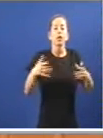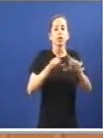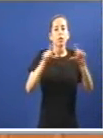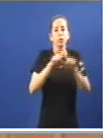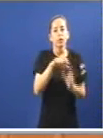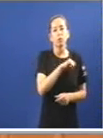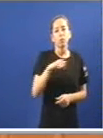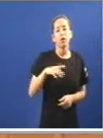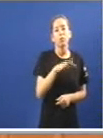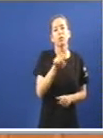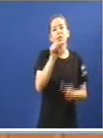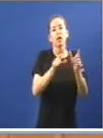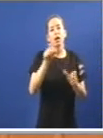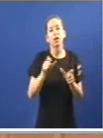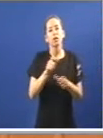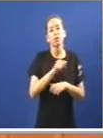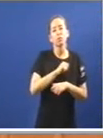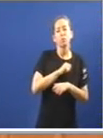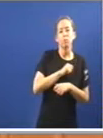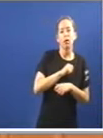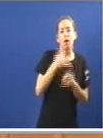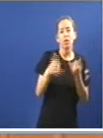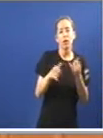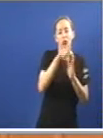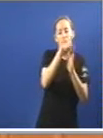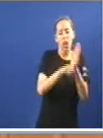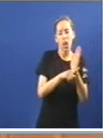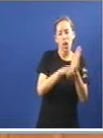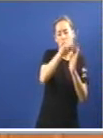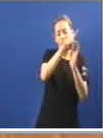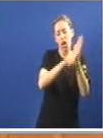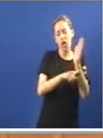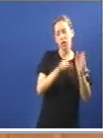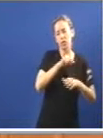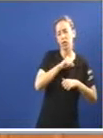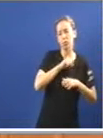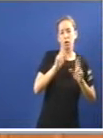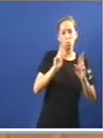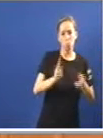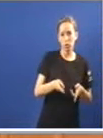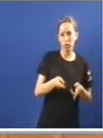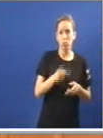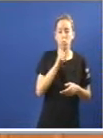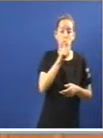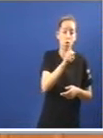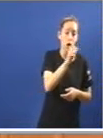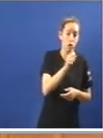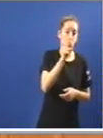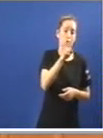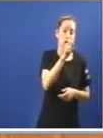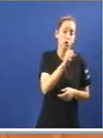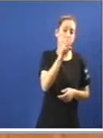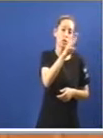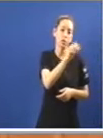gente es merece aguardando las longas listas de espera no estructural es una no de usanos 3 mientras va a